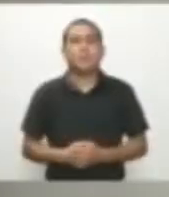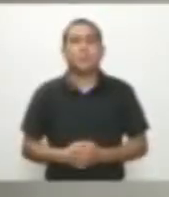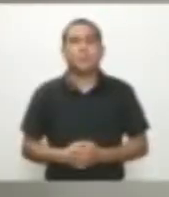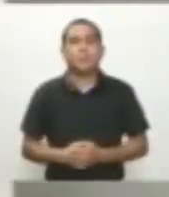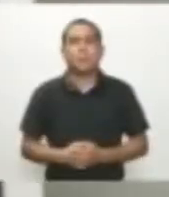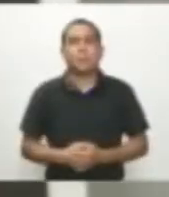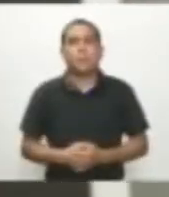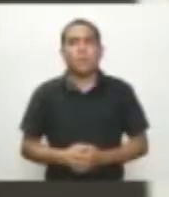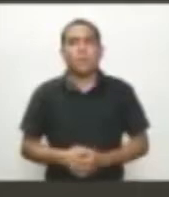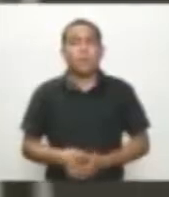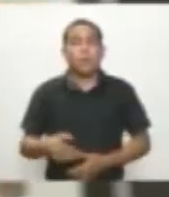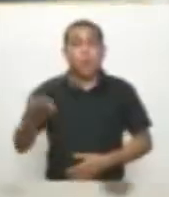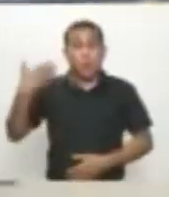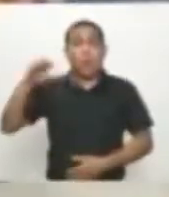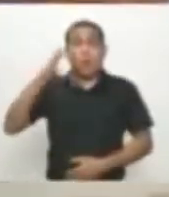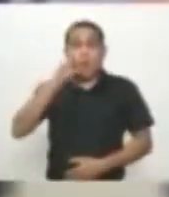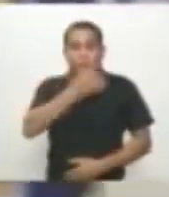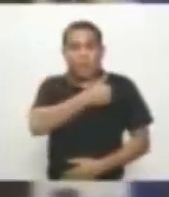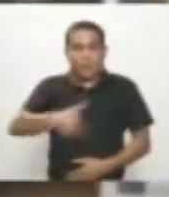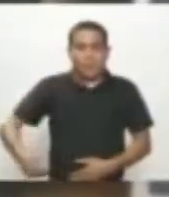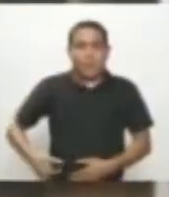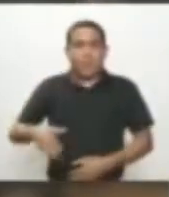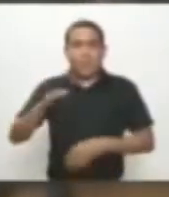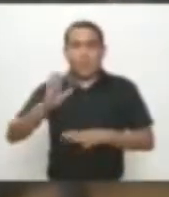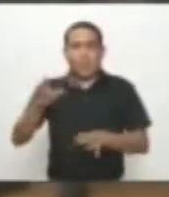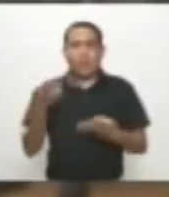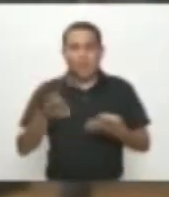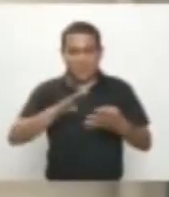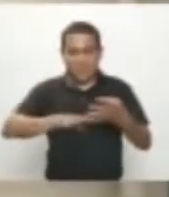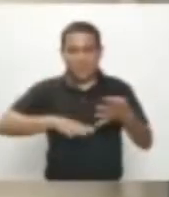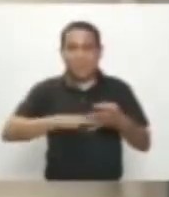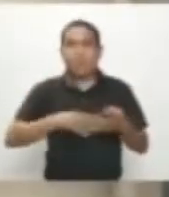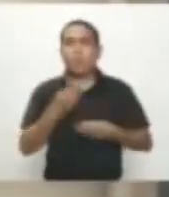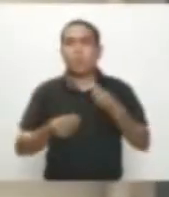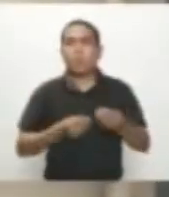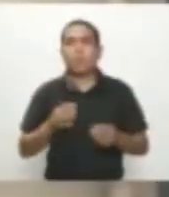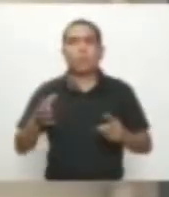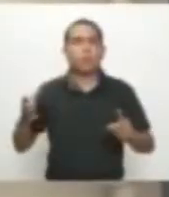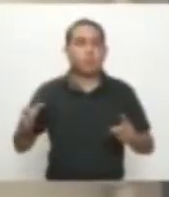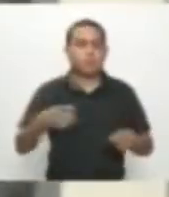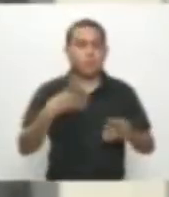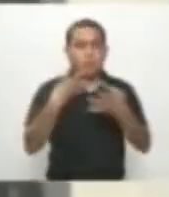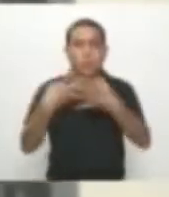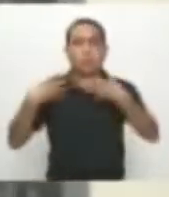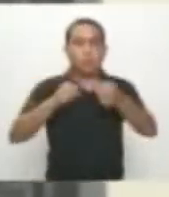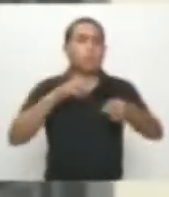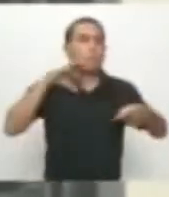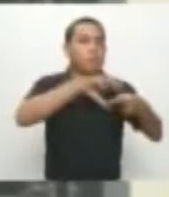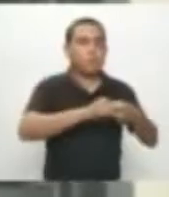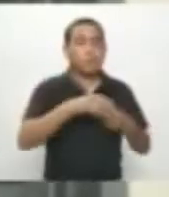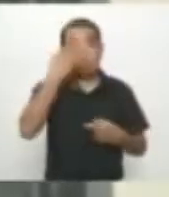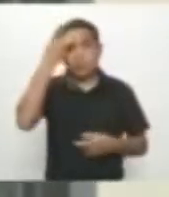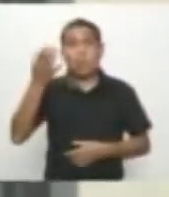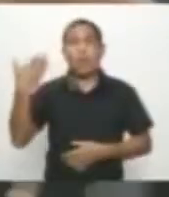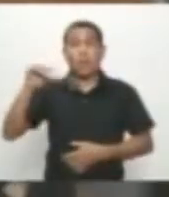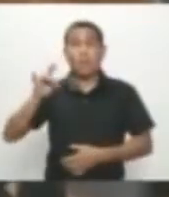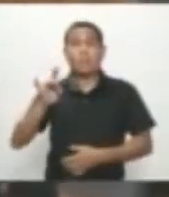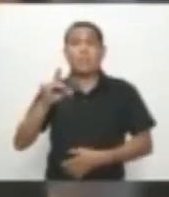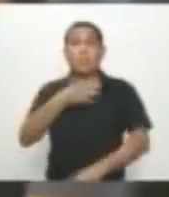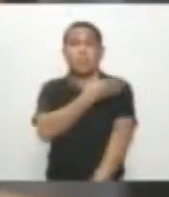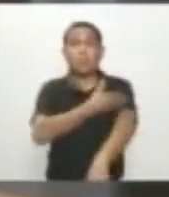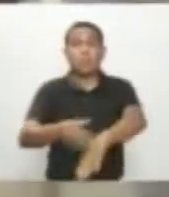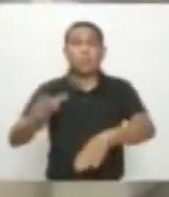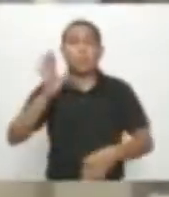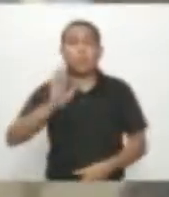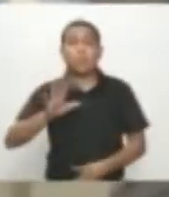El expresidente del FC Barcelona, Sandro Rosell, fue detenido hoy por el presunto blanqueo de 15 millones de euros de derechos